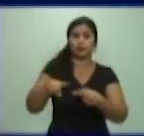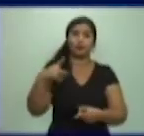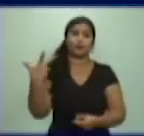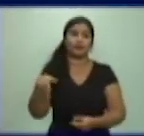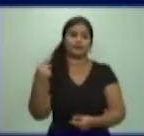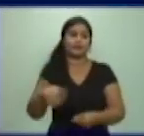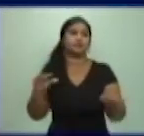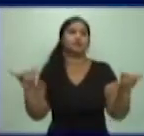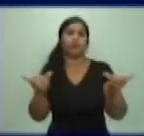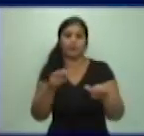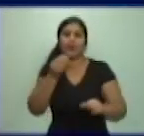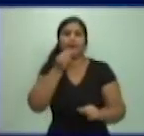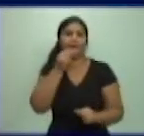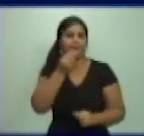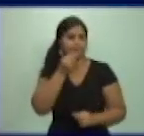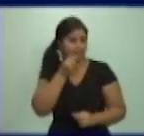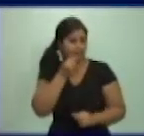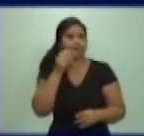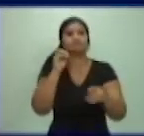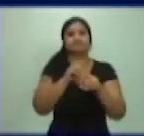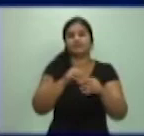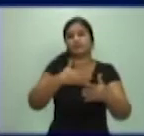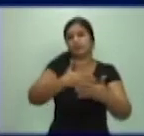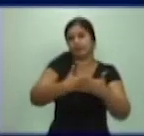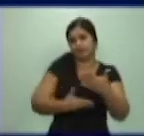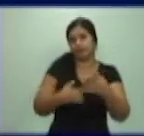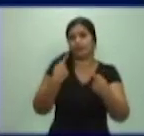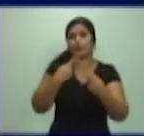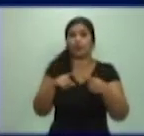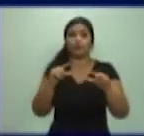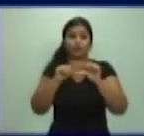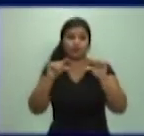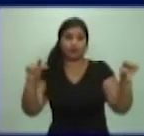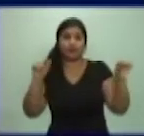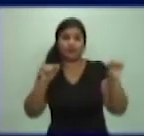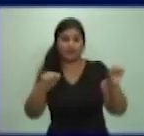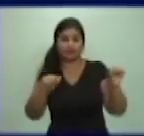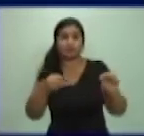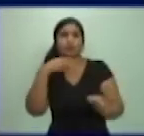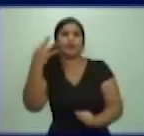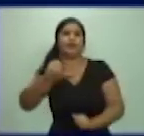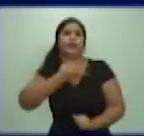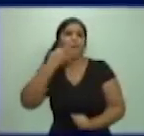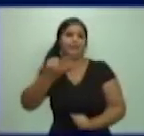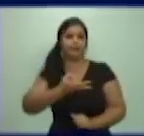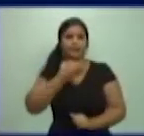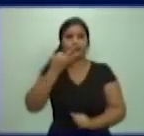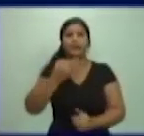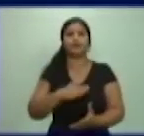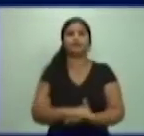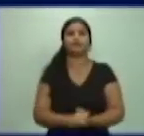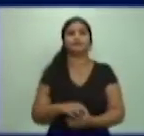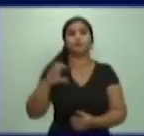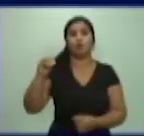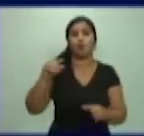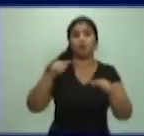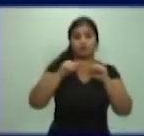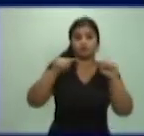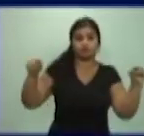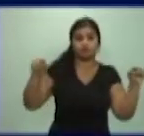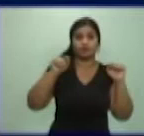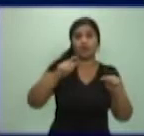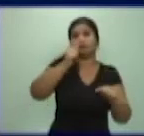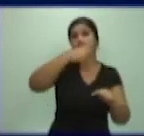estar fundamentando una expresión, argumentando un calificativo o completando un